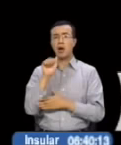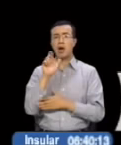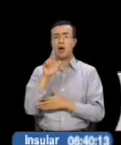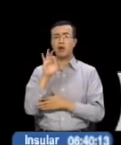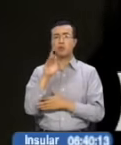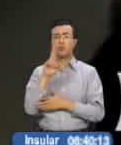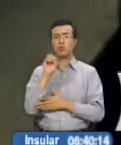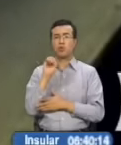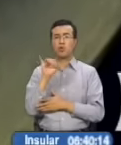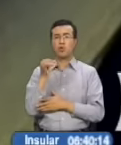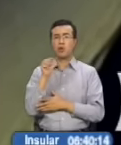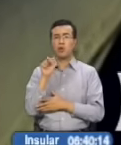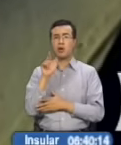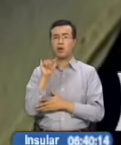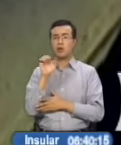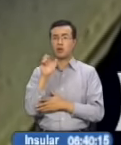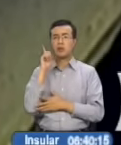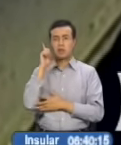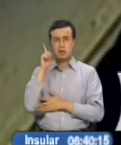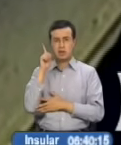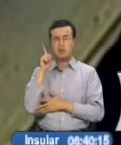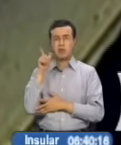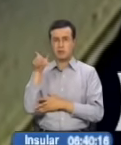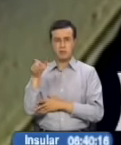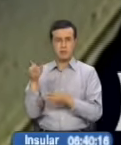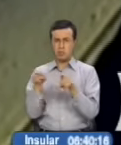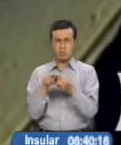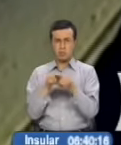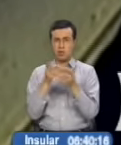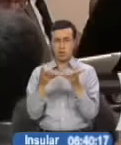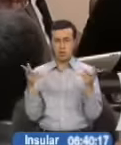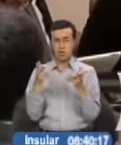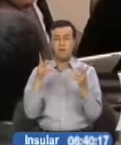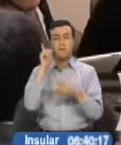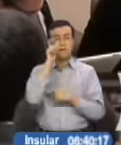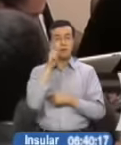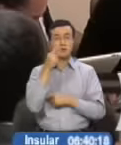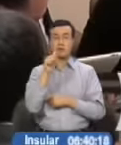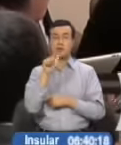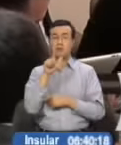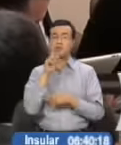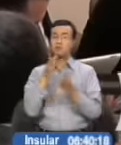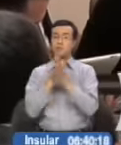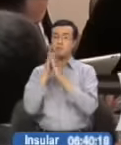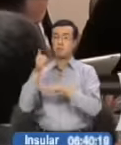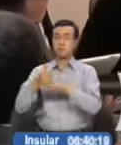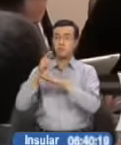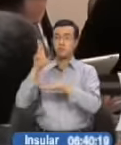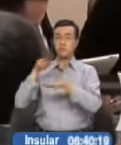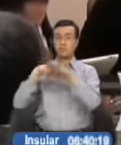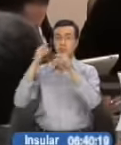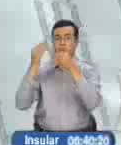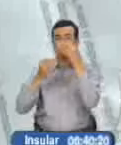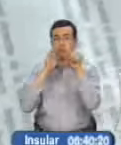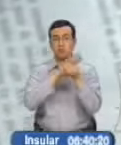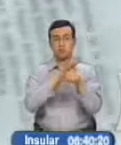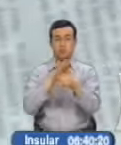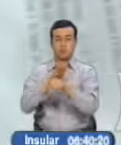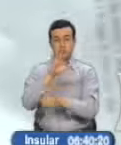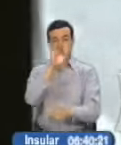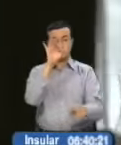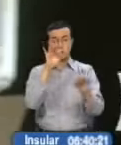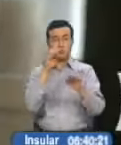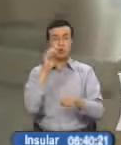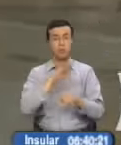Jarrín, otro de los líderes del ABC. El fiscal general Galo Chiriboga pidió a la Corte Nacional de Justicia que convoque a una audiencia